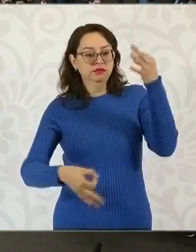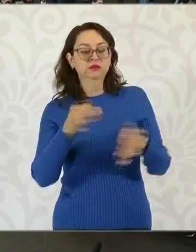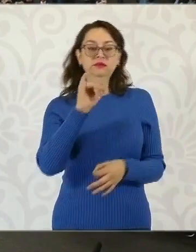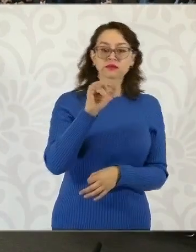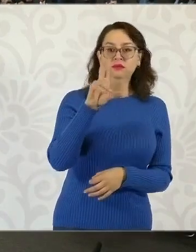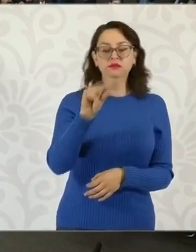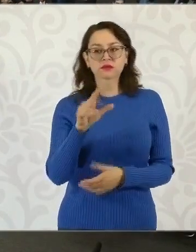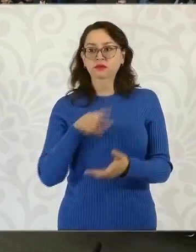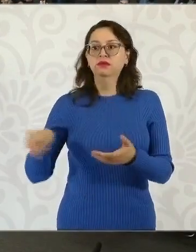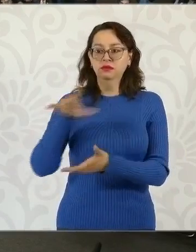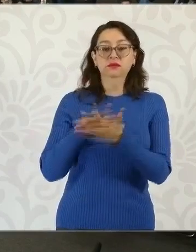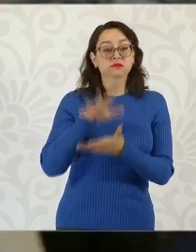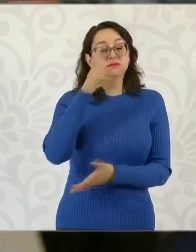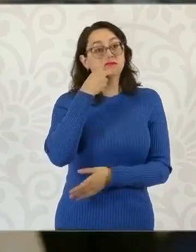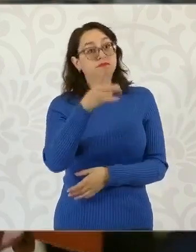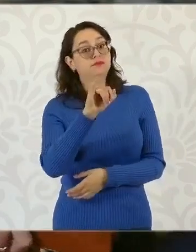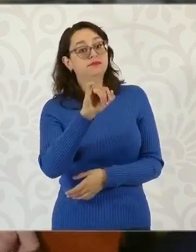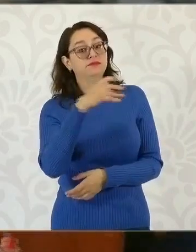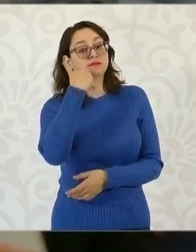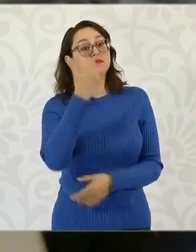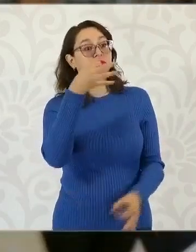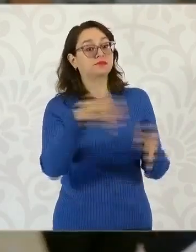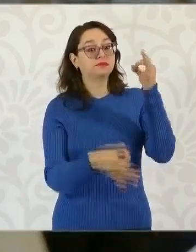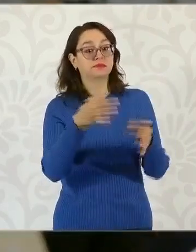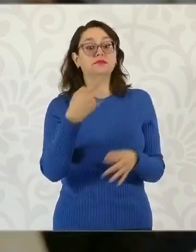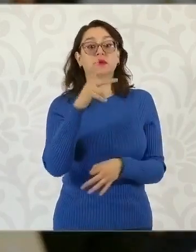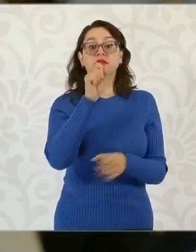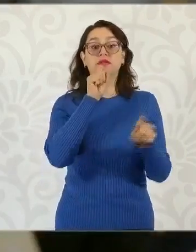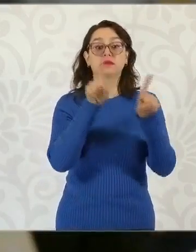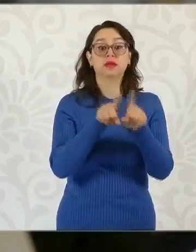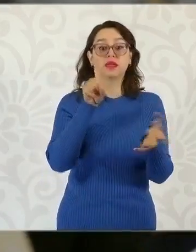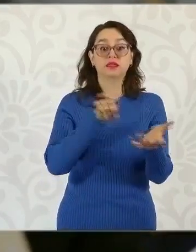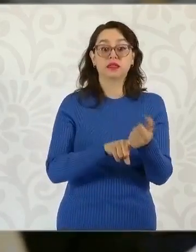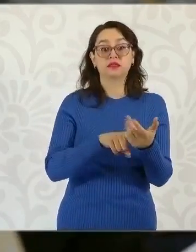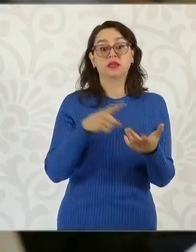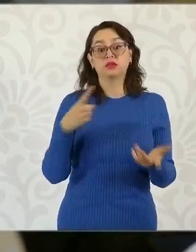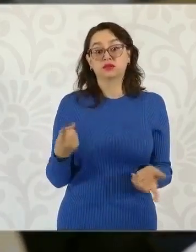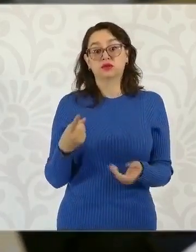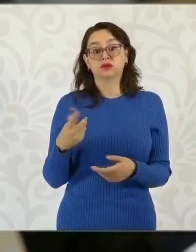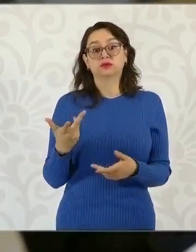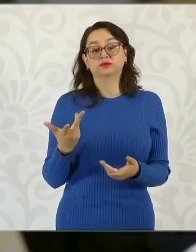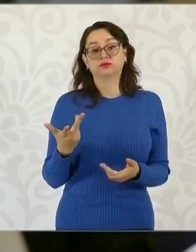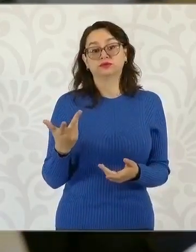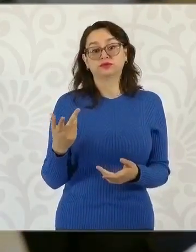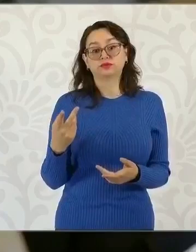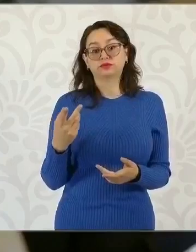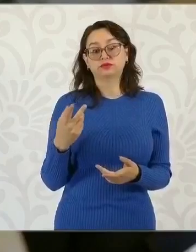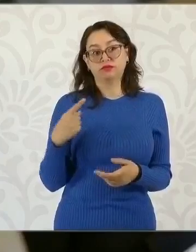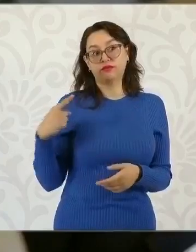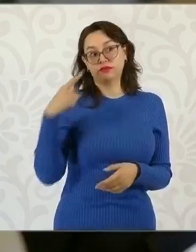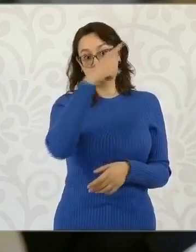mayoría votó porque sí, y también ahora hay un consenso en la Casa Blanca de que el narcogobierno se